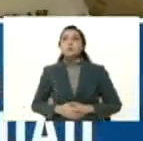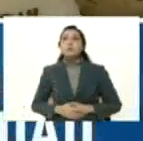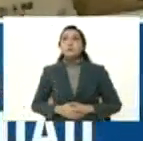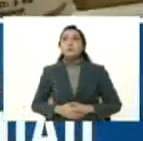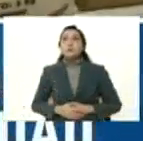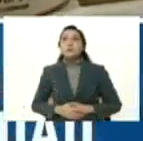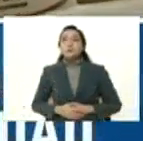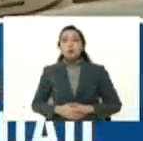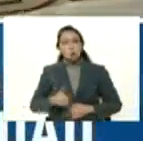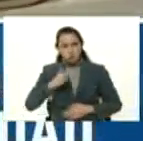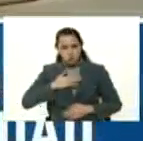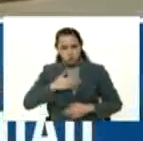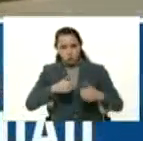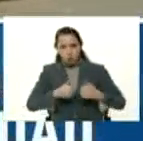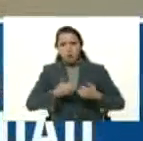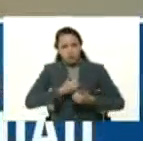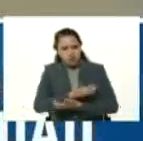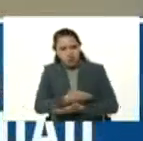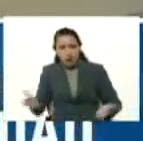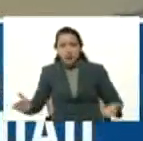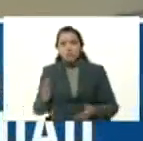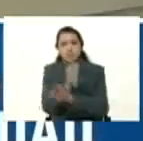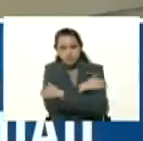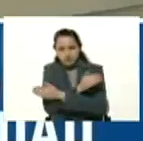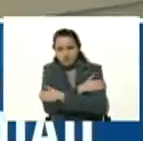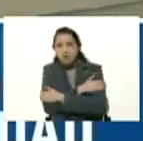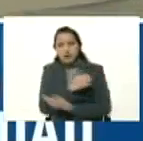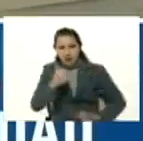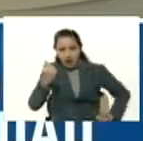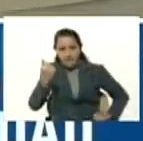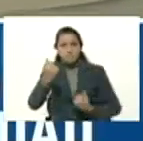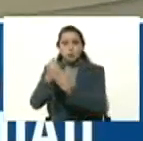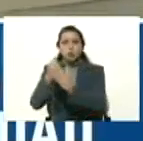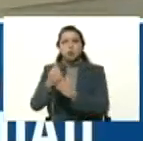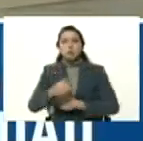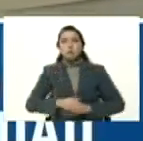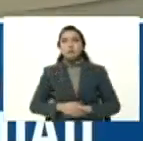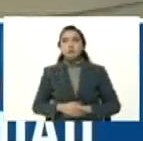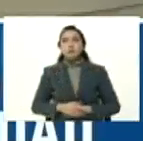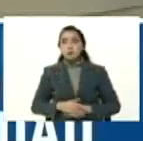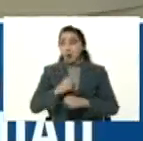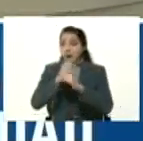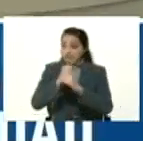invitados. Los apoyo, sí, los felicito. Invitado. Espero que vaya por allá.